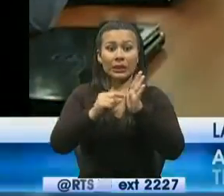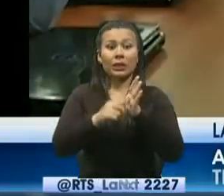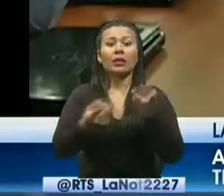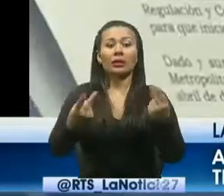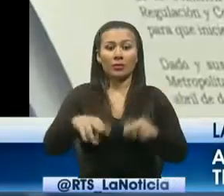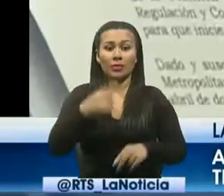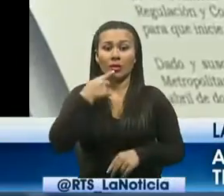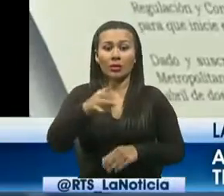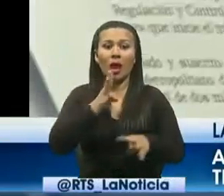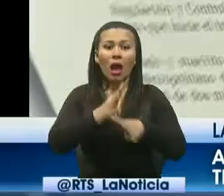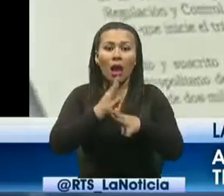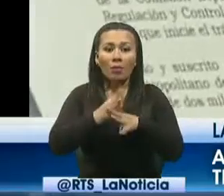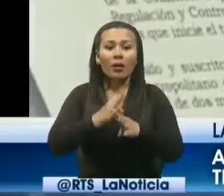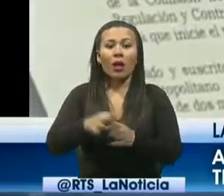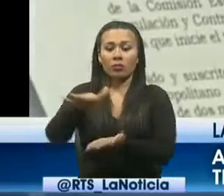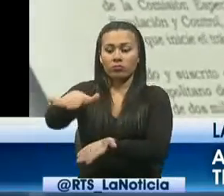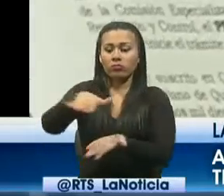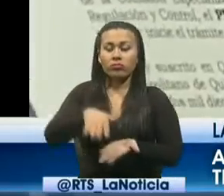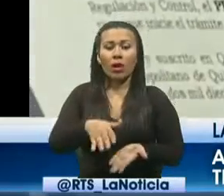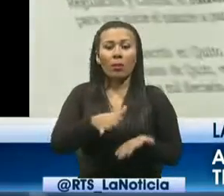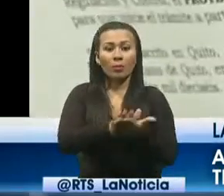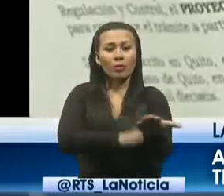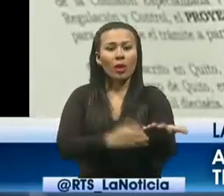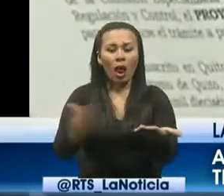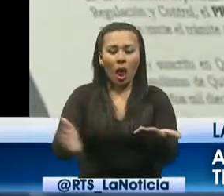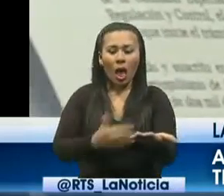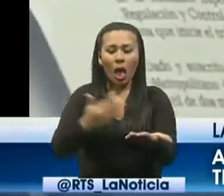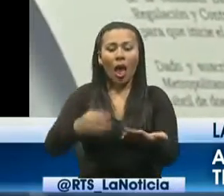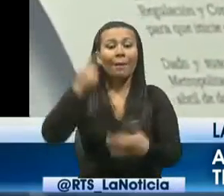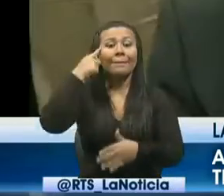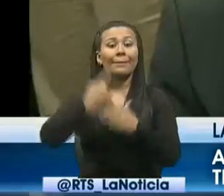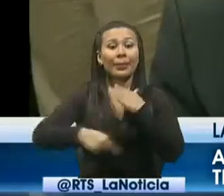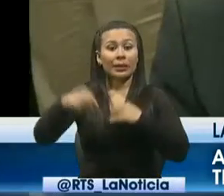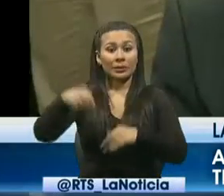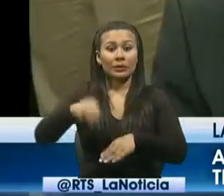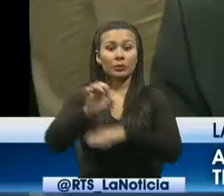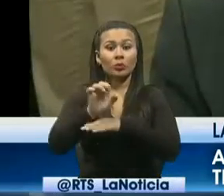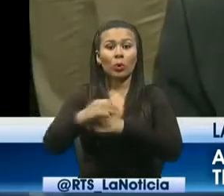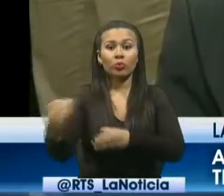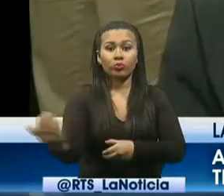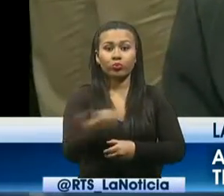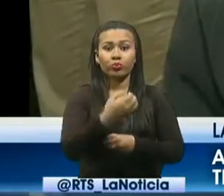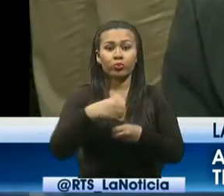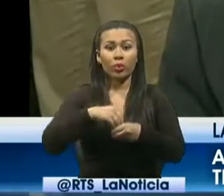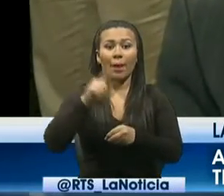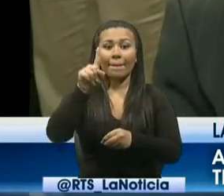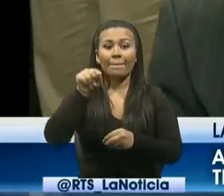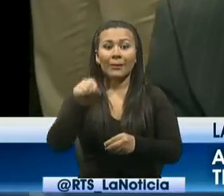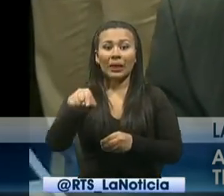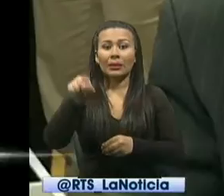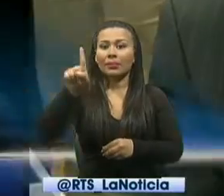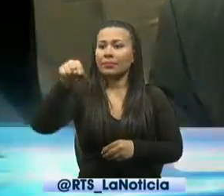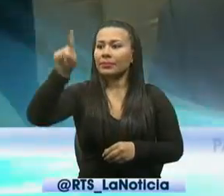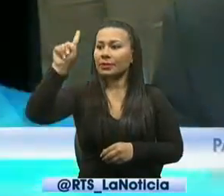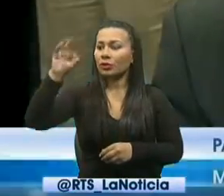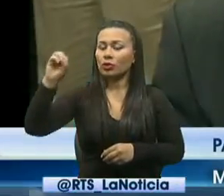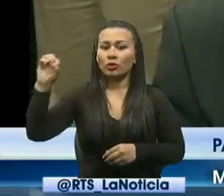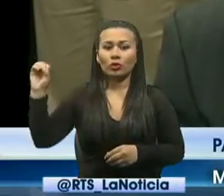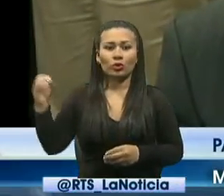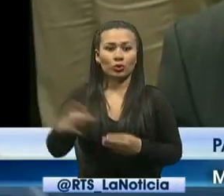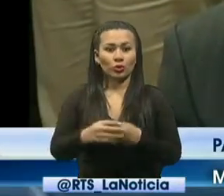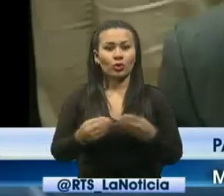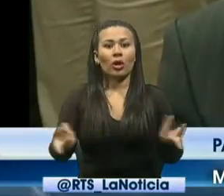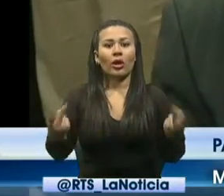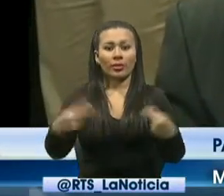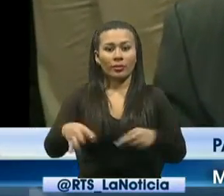del proyecto, el país podrá recaudar $1,000 millones. Normalmente todos los países que enfrentan una coyuntura natural